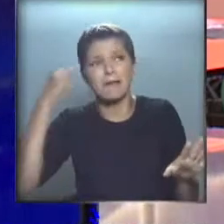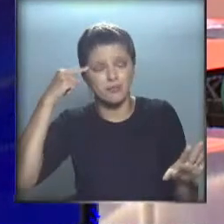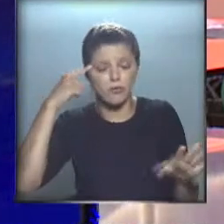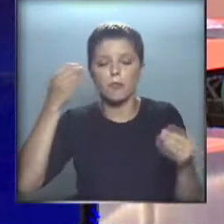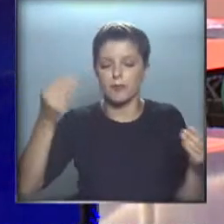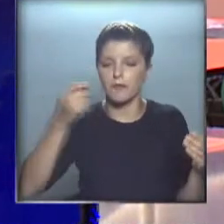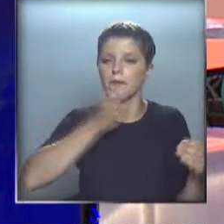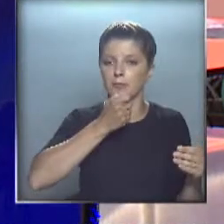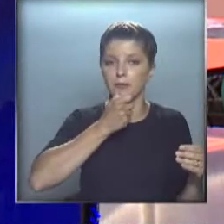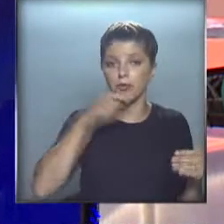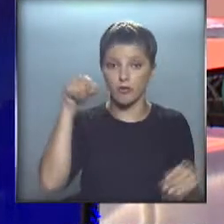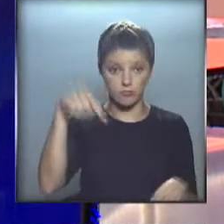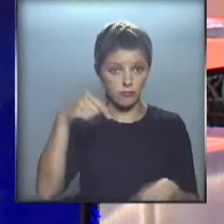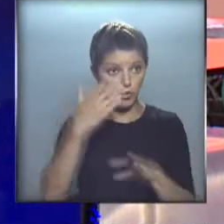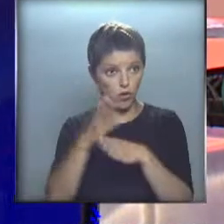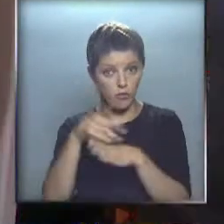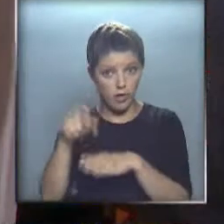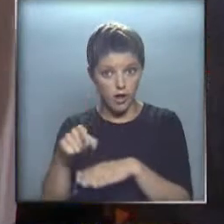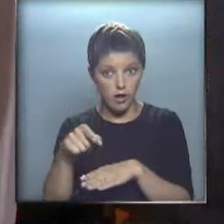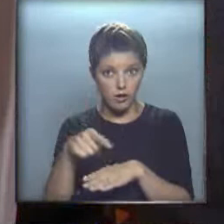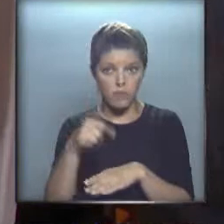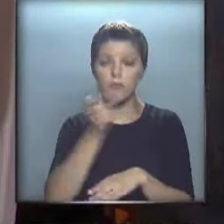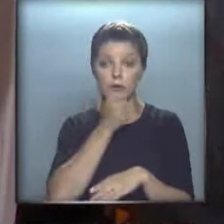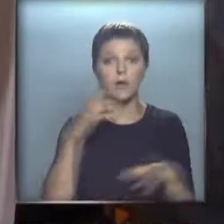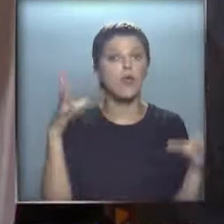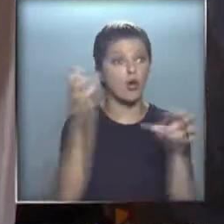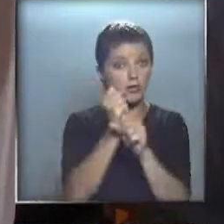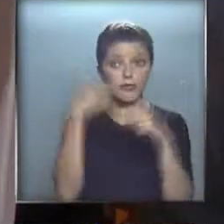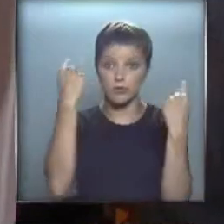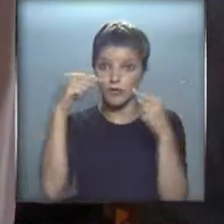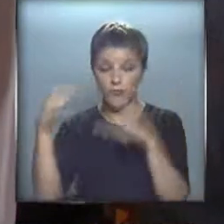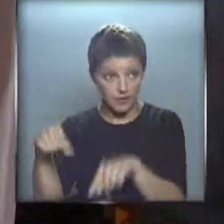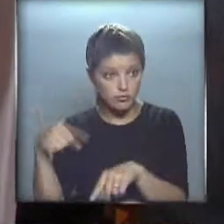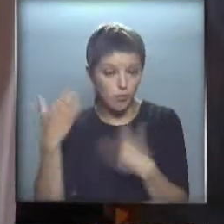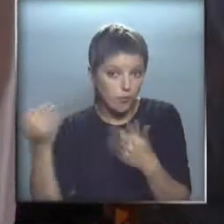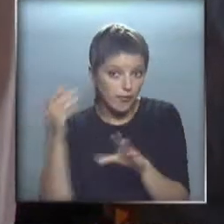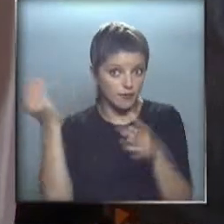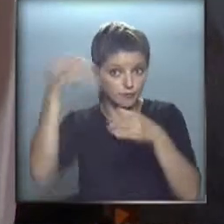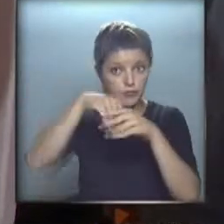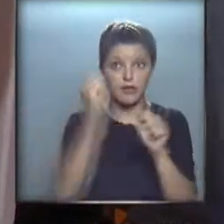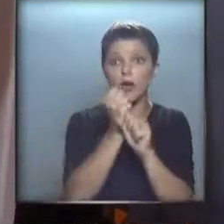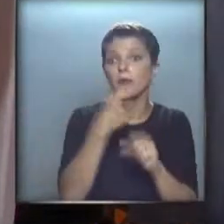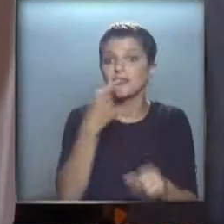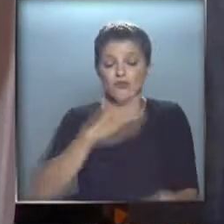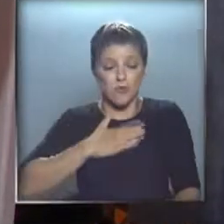porque BSL tiene muchas líneas para entrar a colectivos y yo dice la mala presencia,